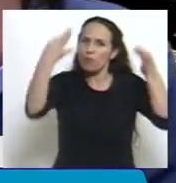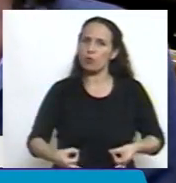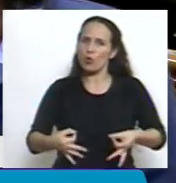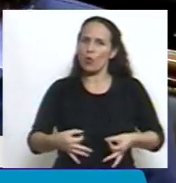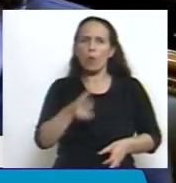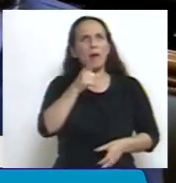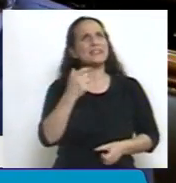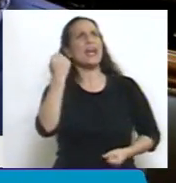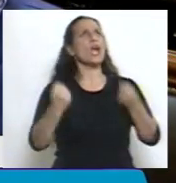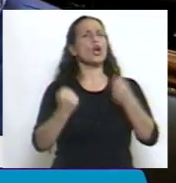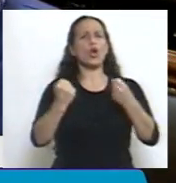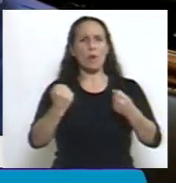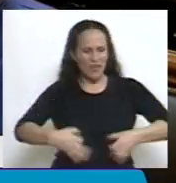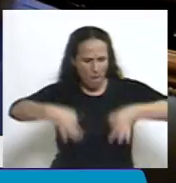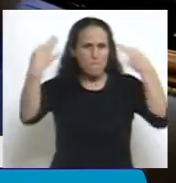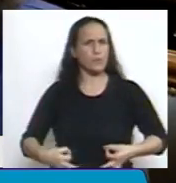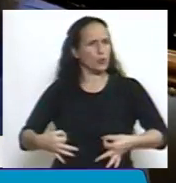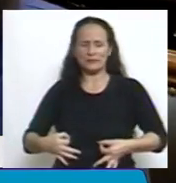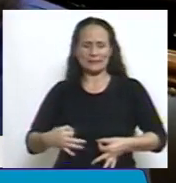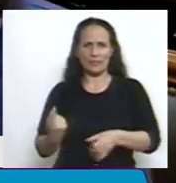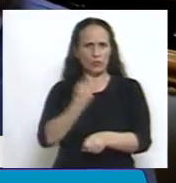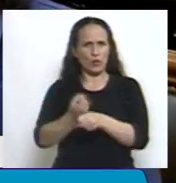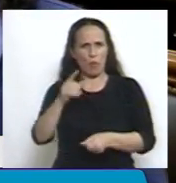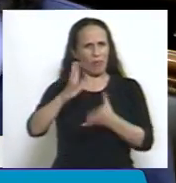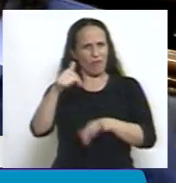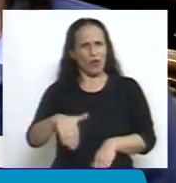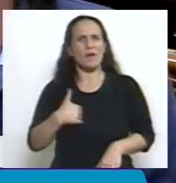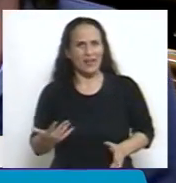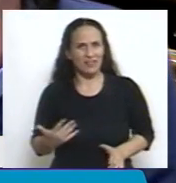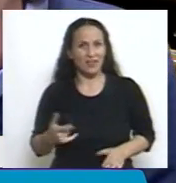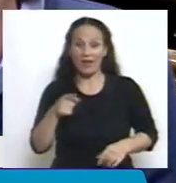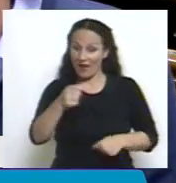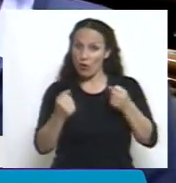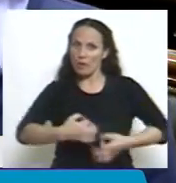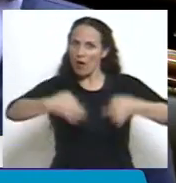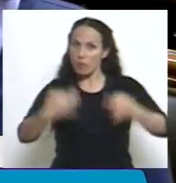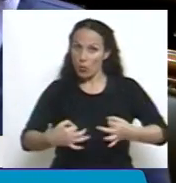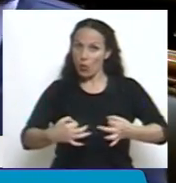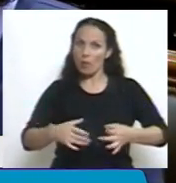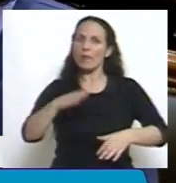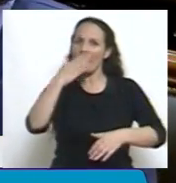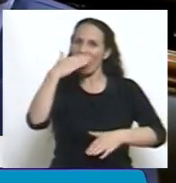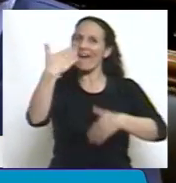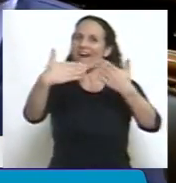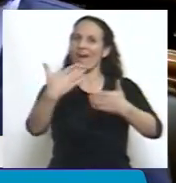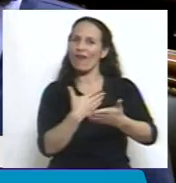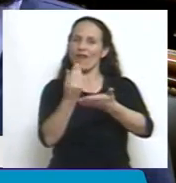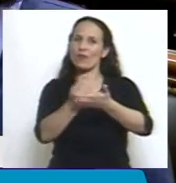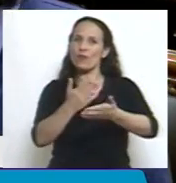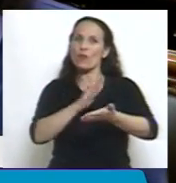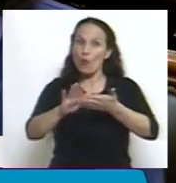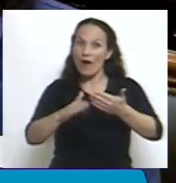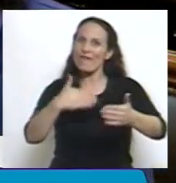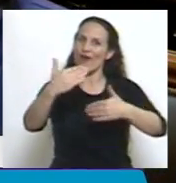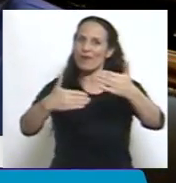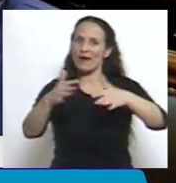una economía que se supere a sí misma y que garantice a la siguiente generación o a la siguiente camada, ni siquiera a la siguiente generación, que va a